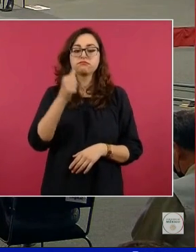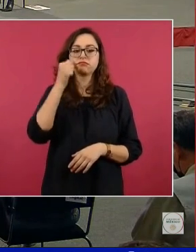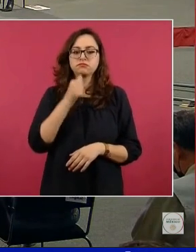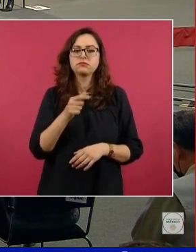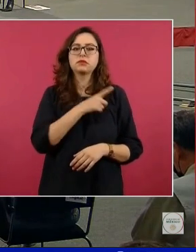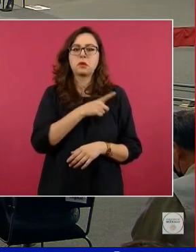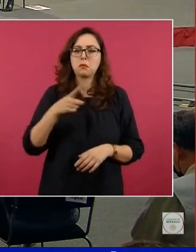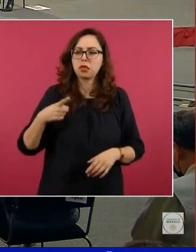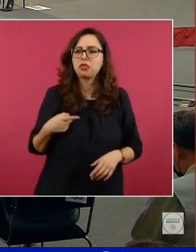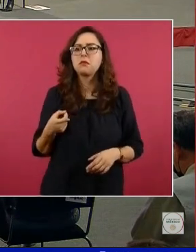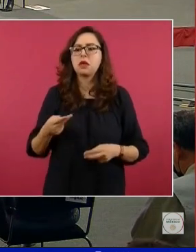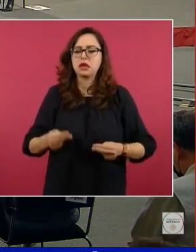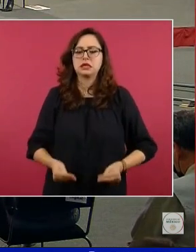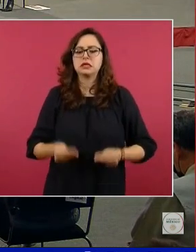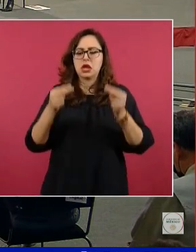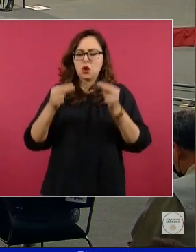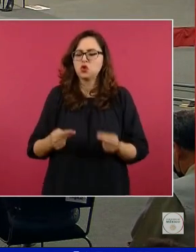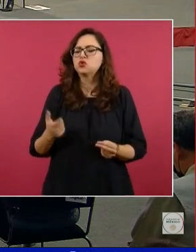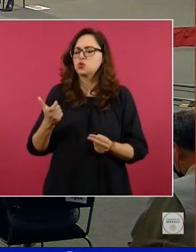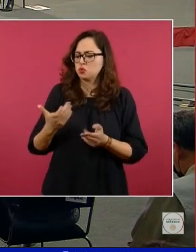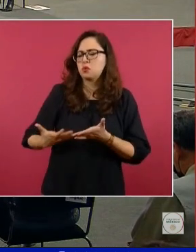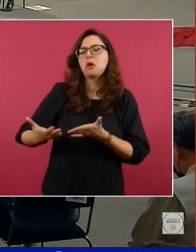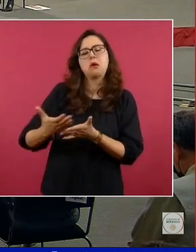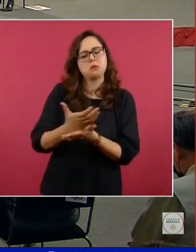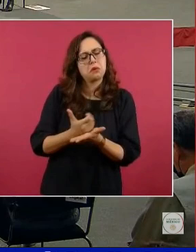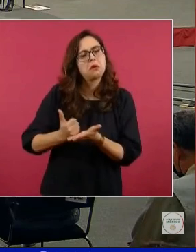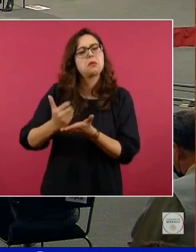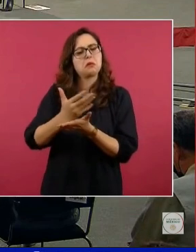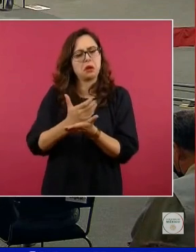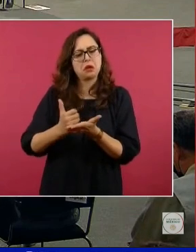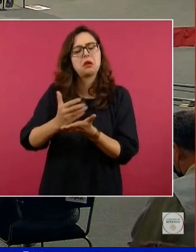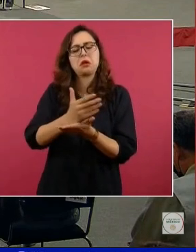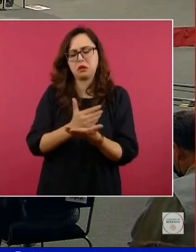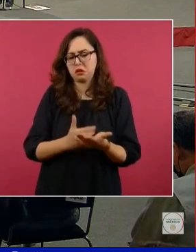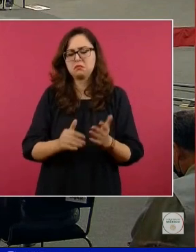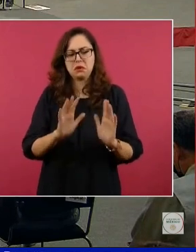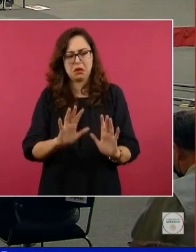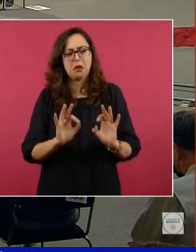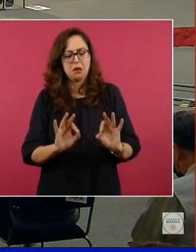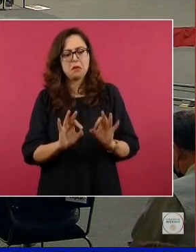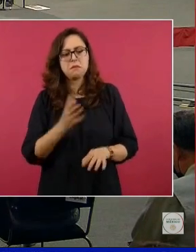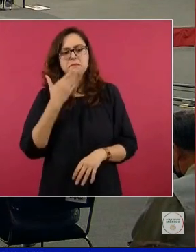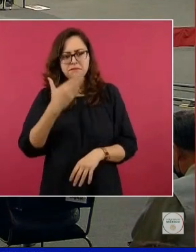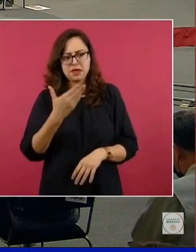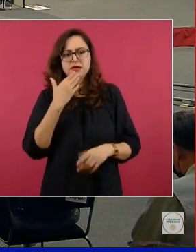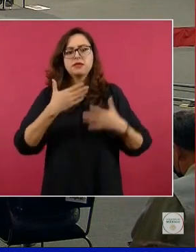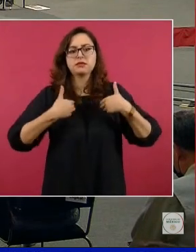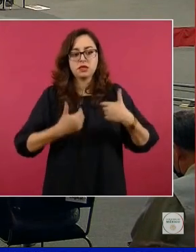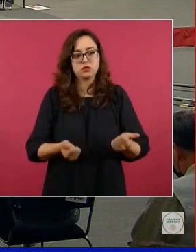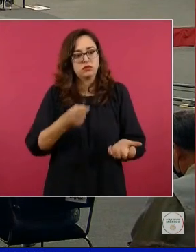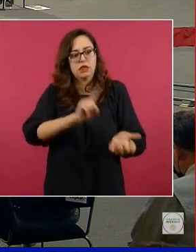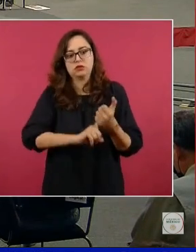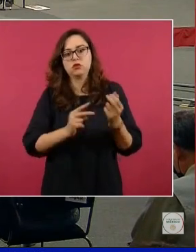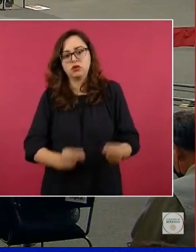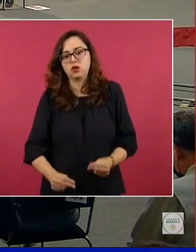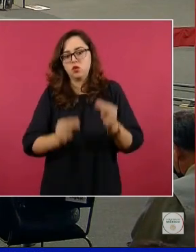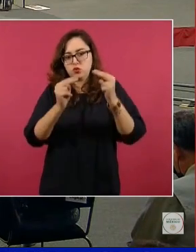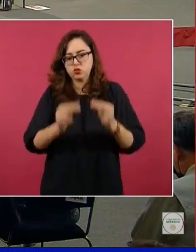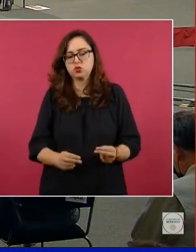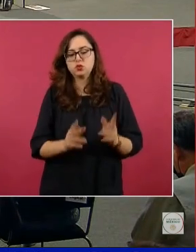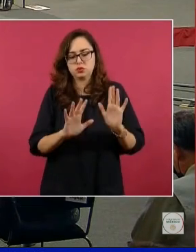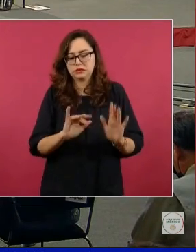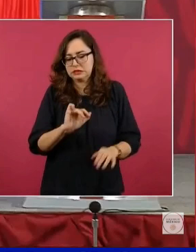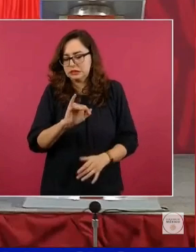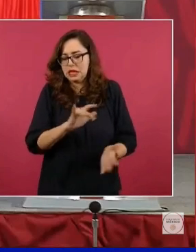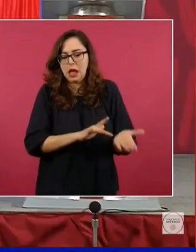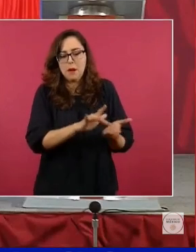porque hay inversión, hay riesgos y porque nosotros